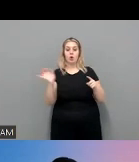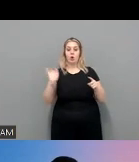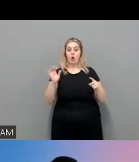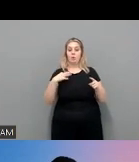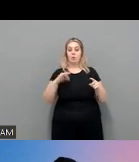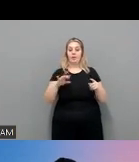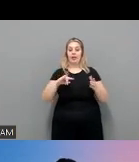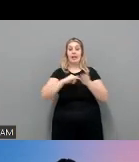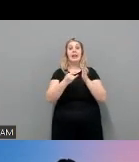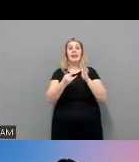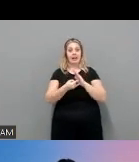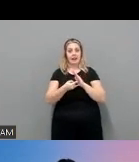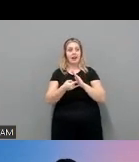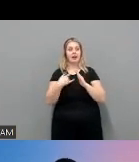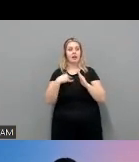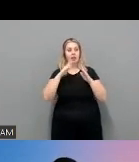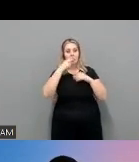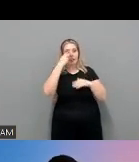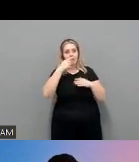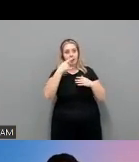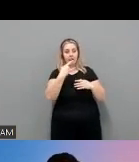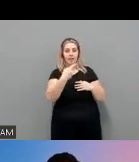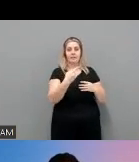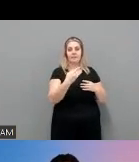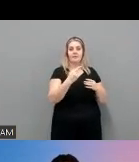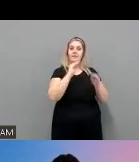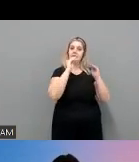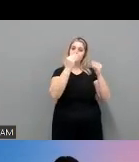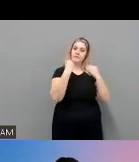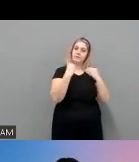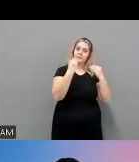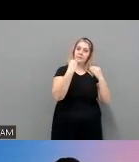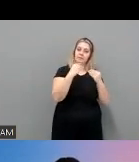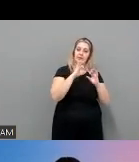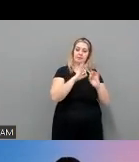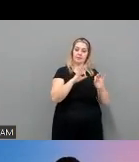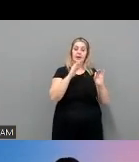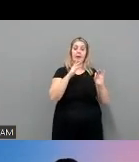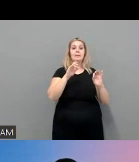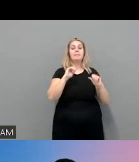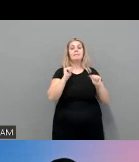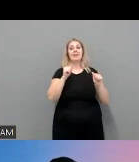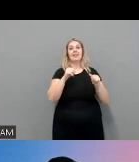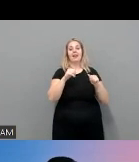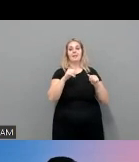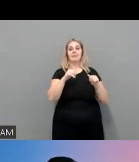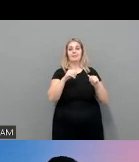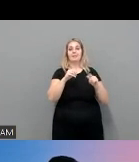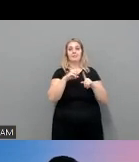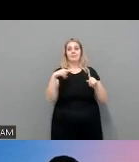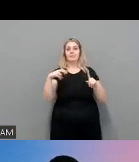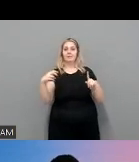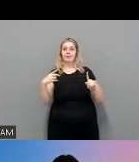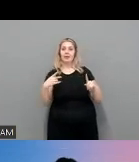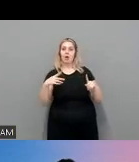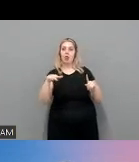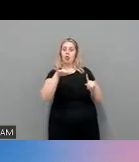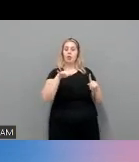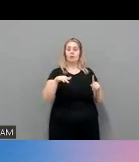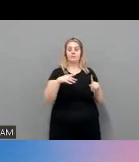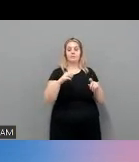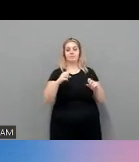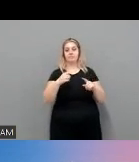de la ingeniería, se forman en esta especialidad y empiezan a dar respuesta desde diferentes lugares y